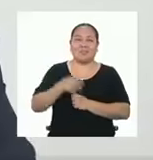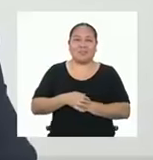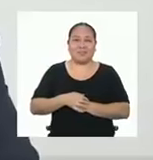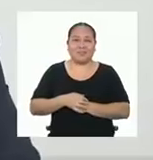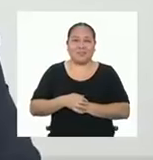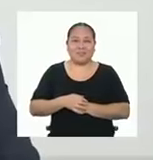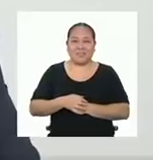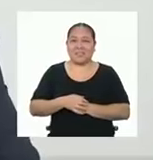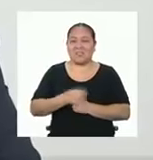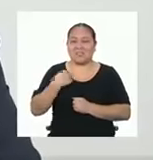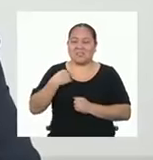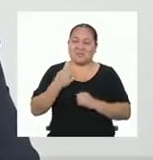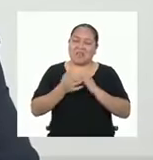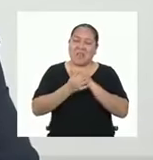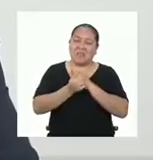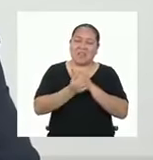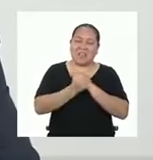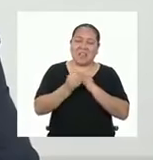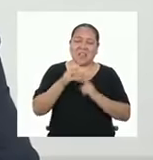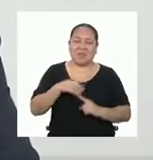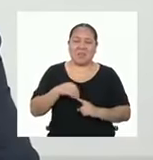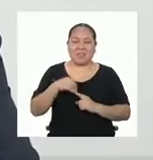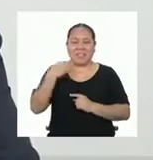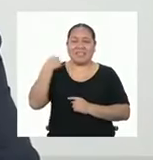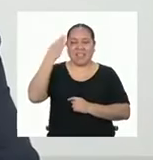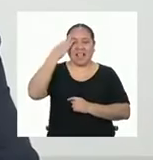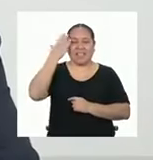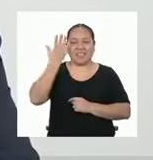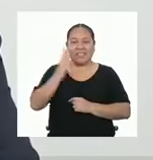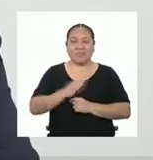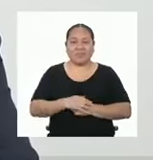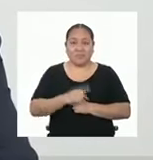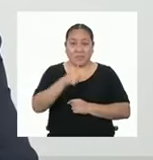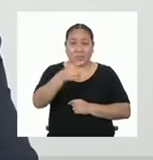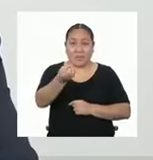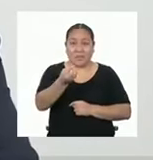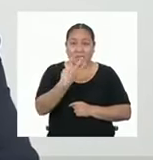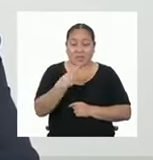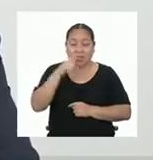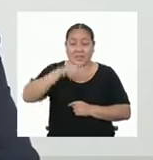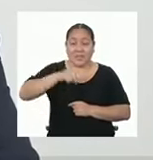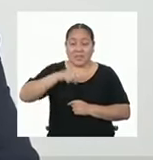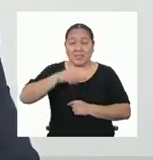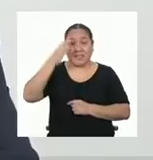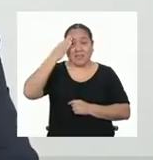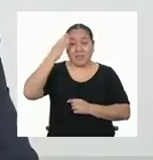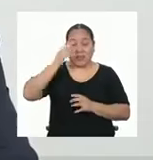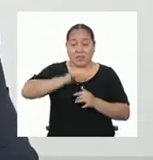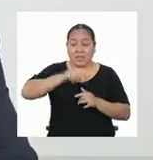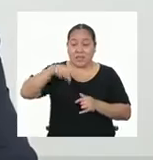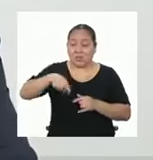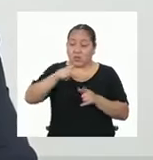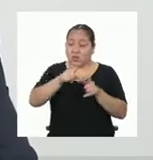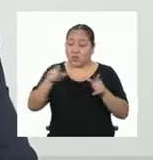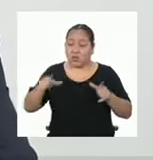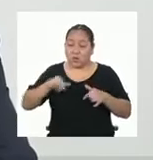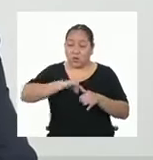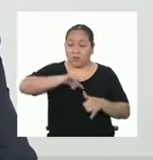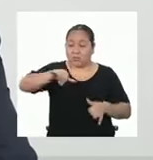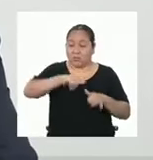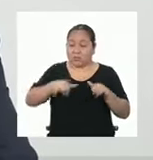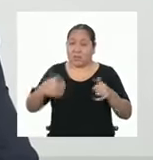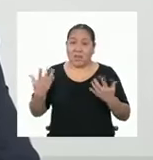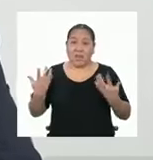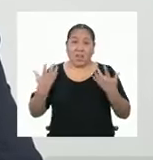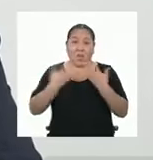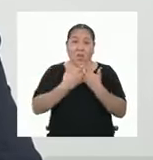Digamos que es una habilidad especial que tengo Bueno, como me comentabas Lo que necesitas saber es si los terrenos de ellos son congruentes